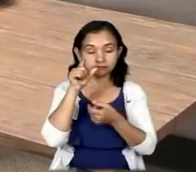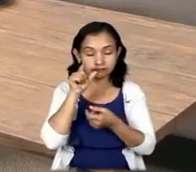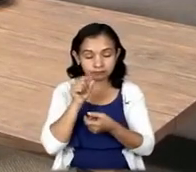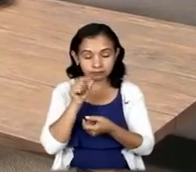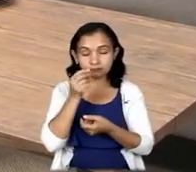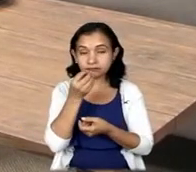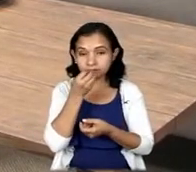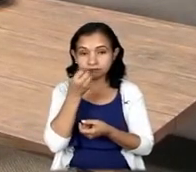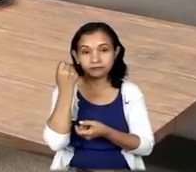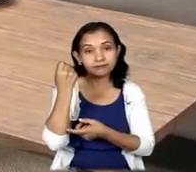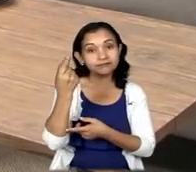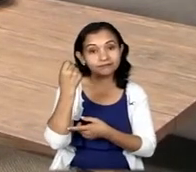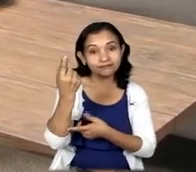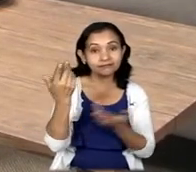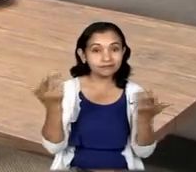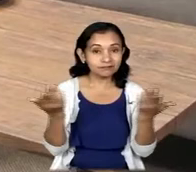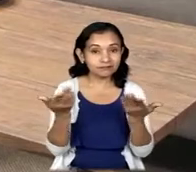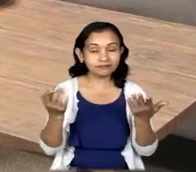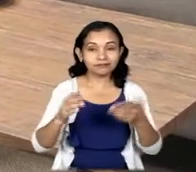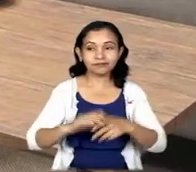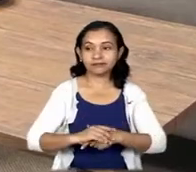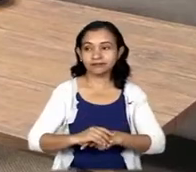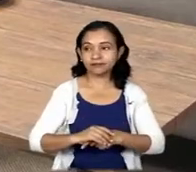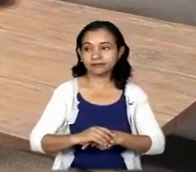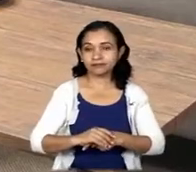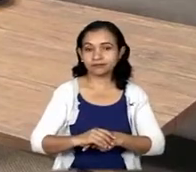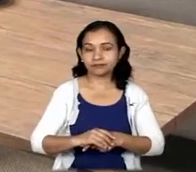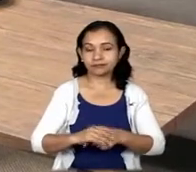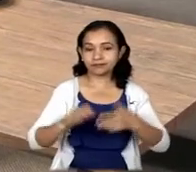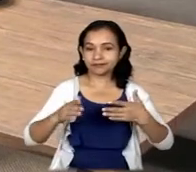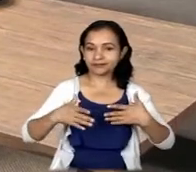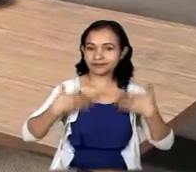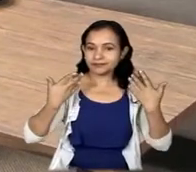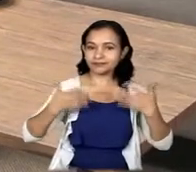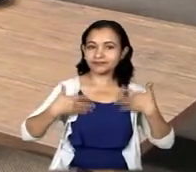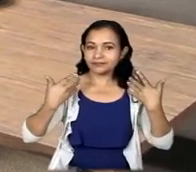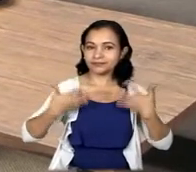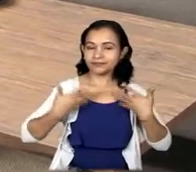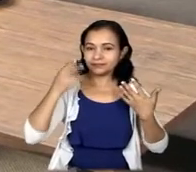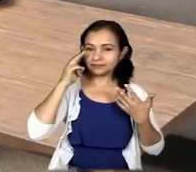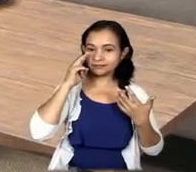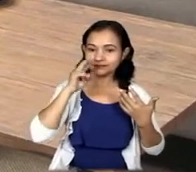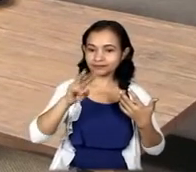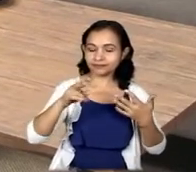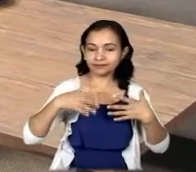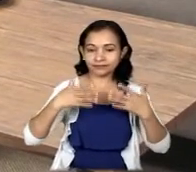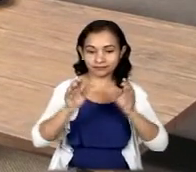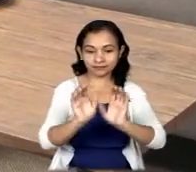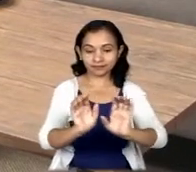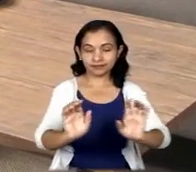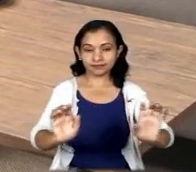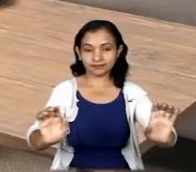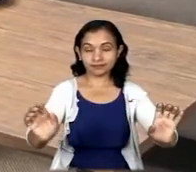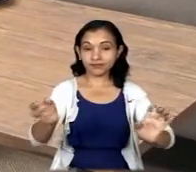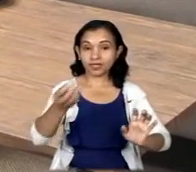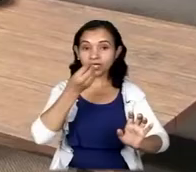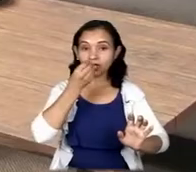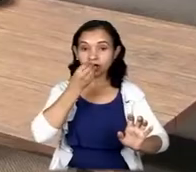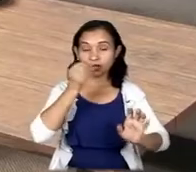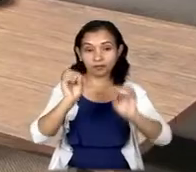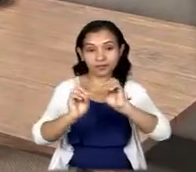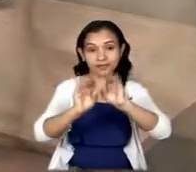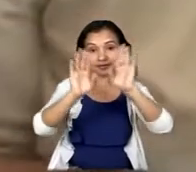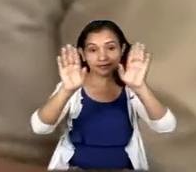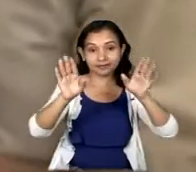se ha alimentado. Y además, si vieras la alegría, o sea, si vieras la alegría de los niños cuando llega la merienda,